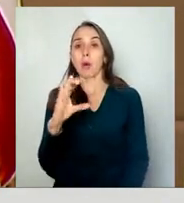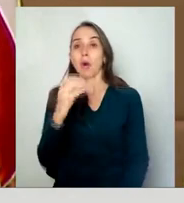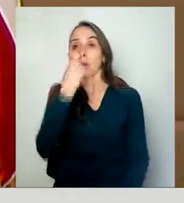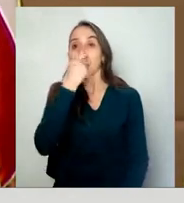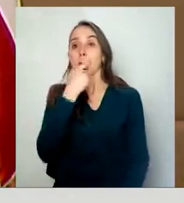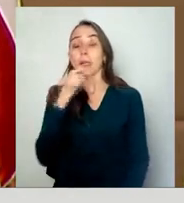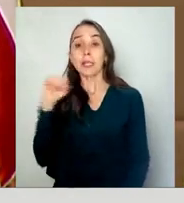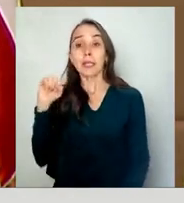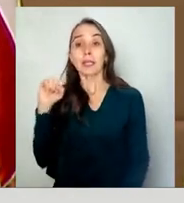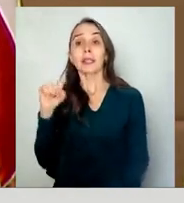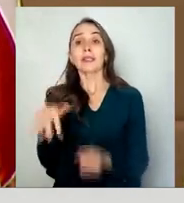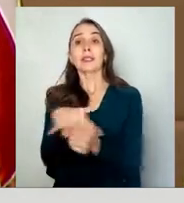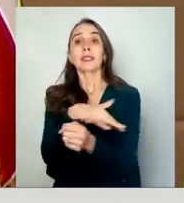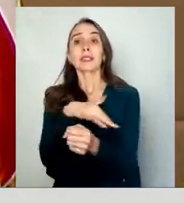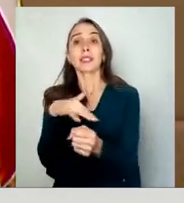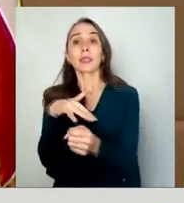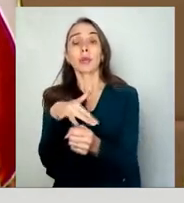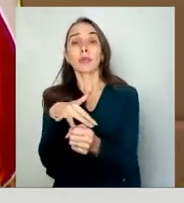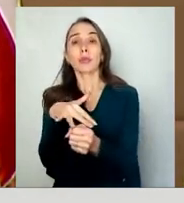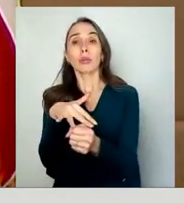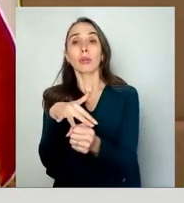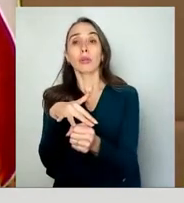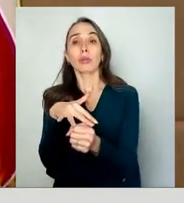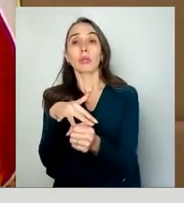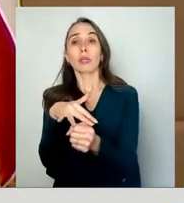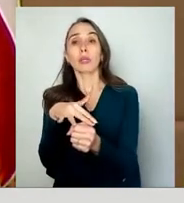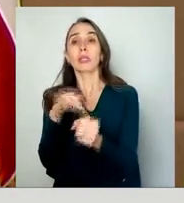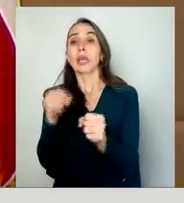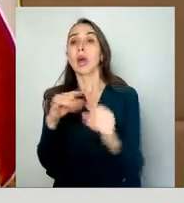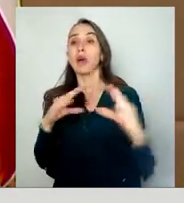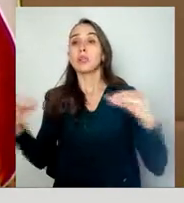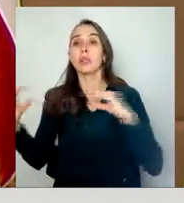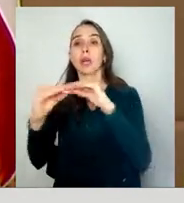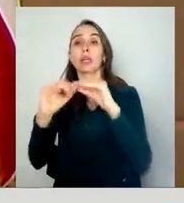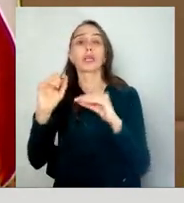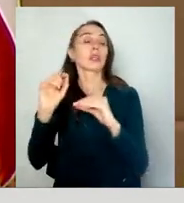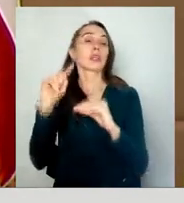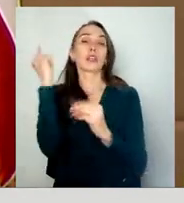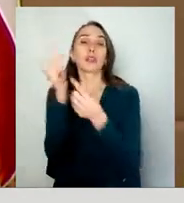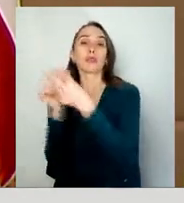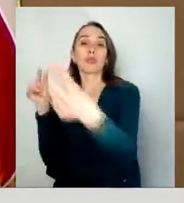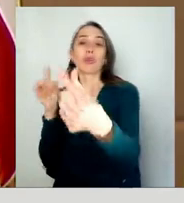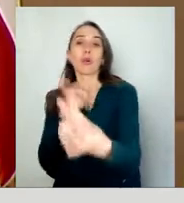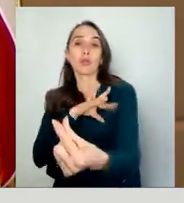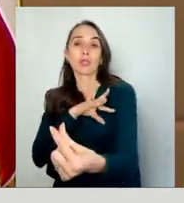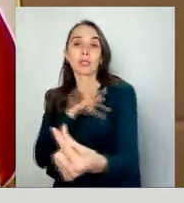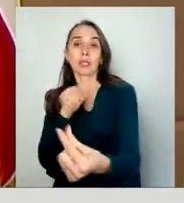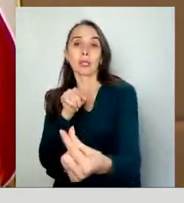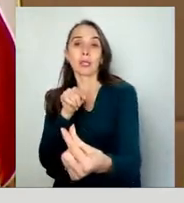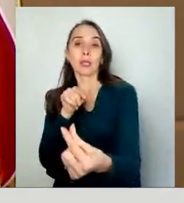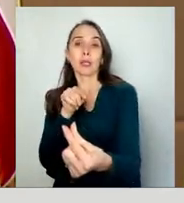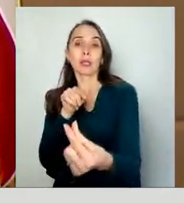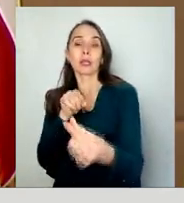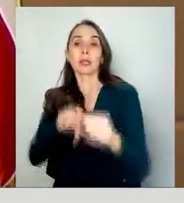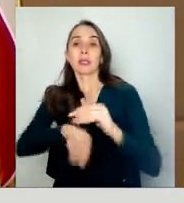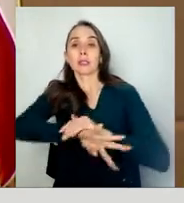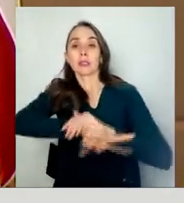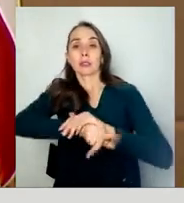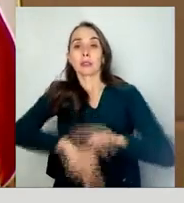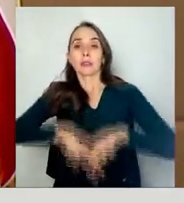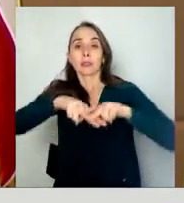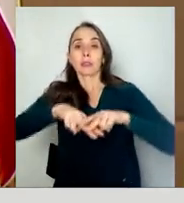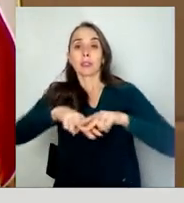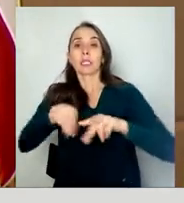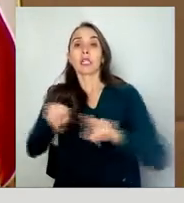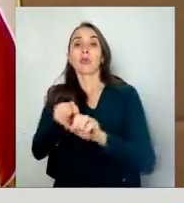día inevitablemente en la contingencia nacional y que dice relación con el desfalco y el asalto a mano